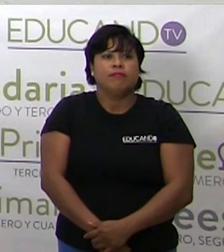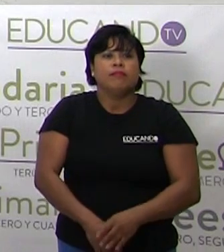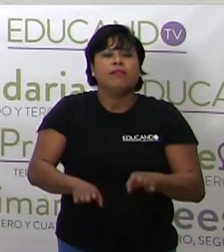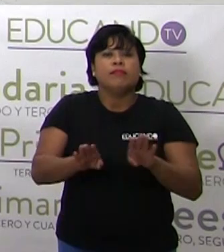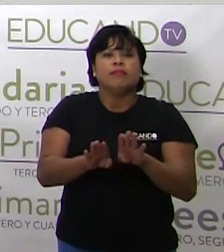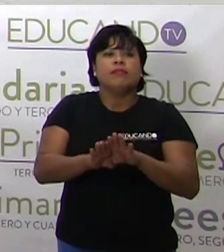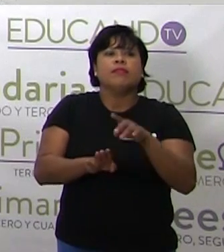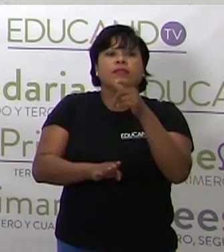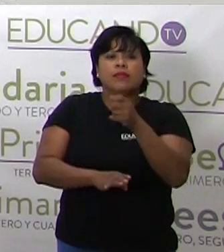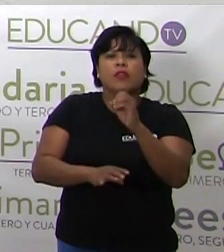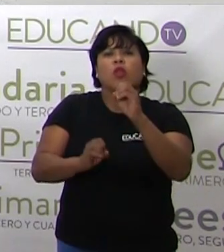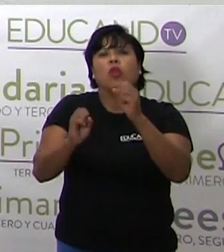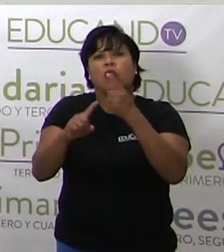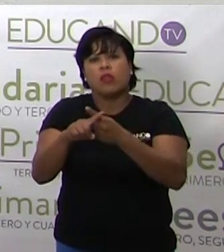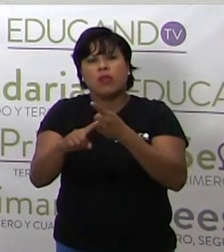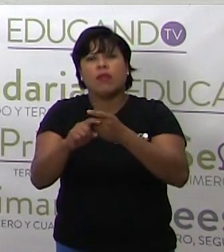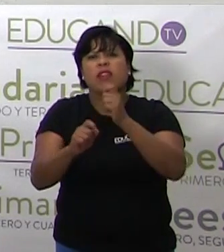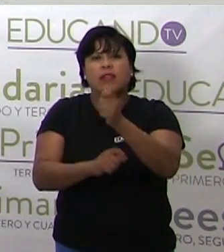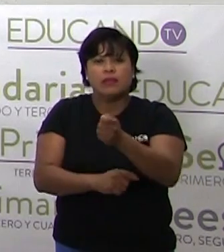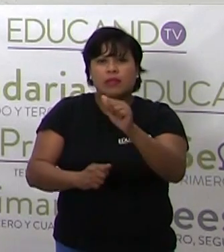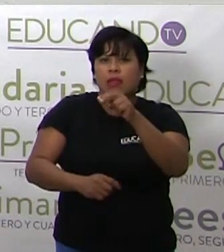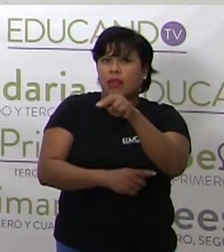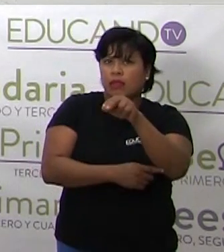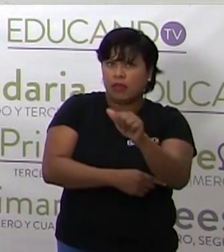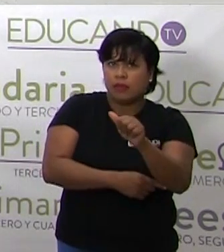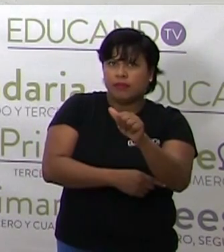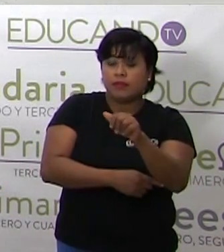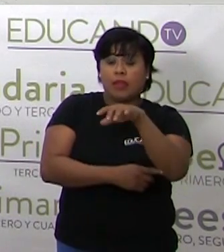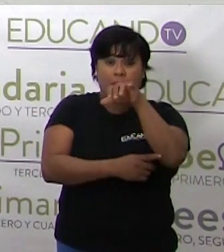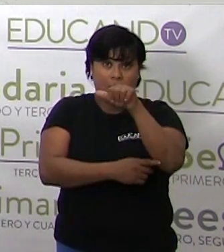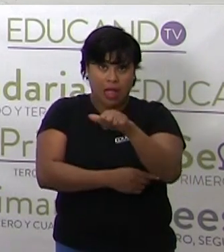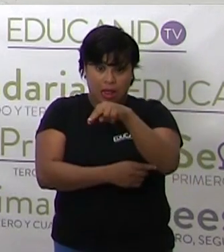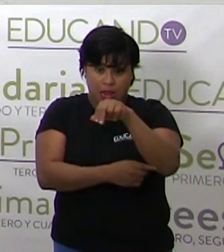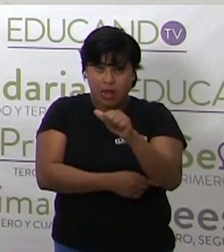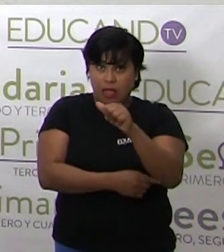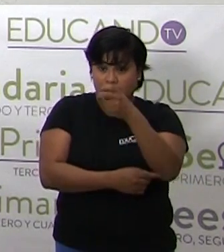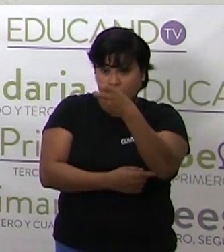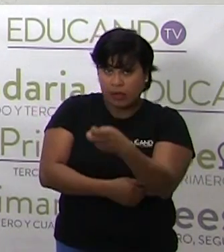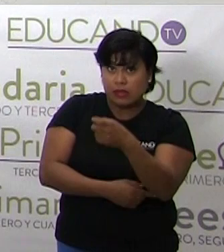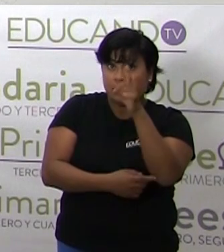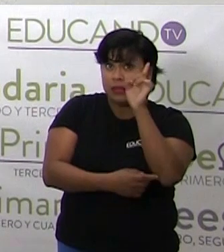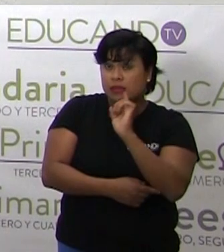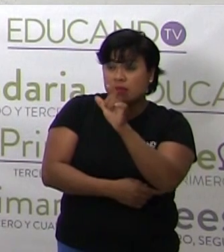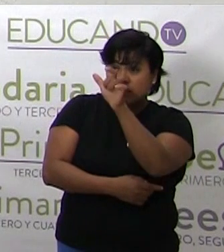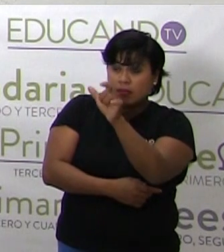¿Cómo era o quién era Ana? Ana era